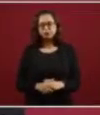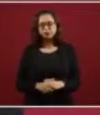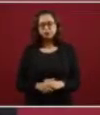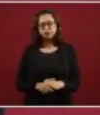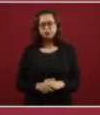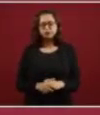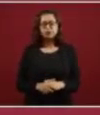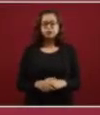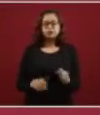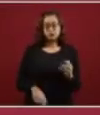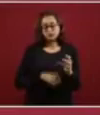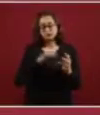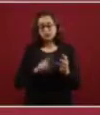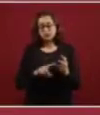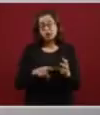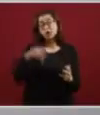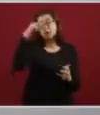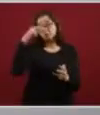el México independiente,